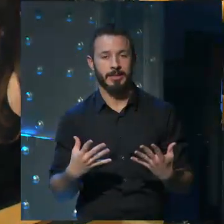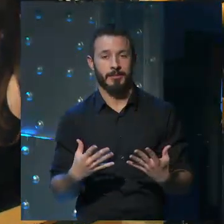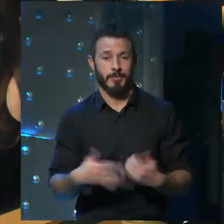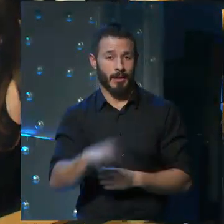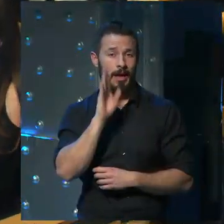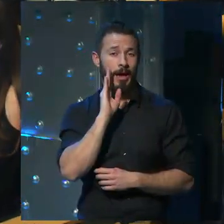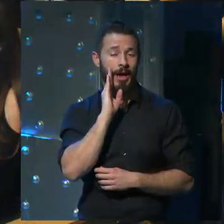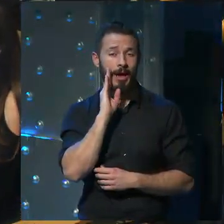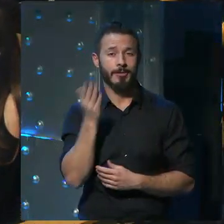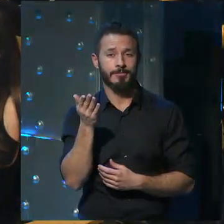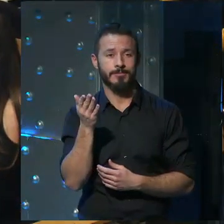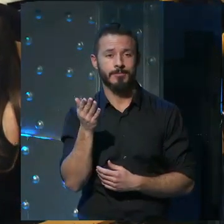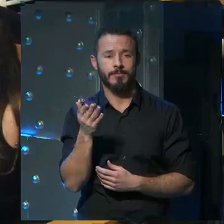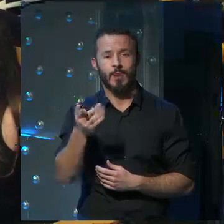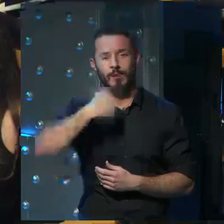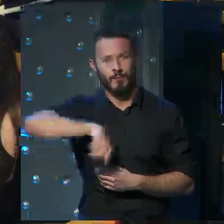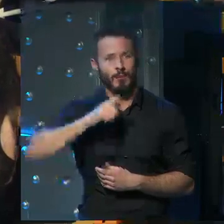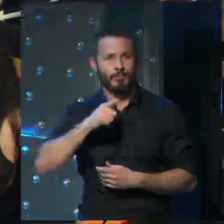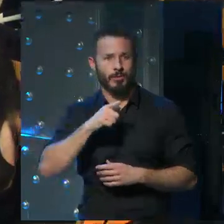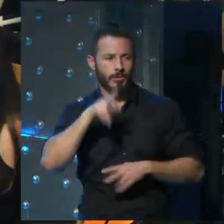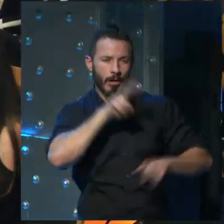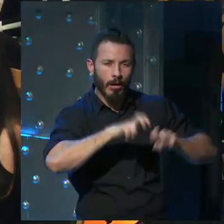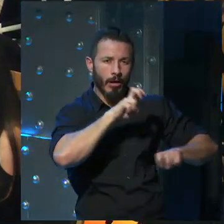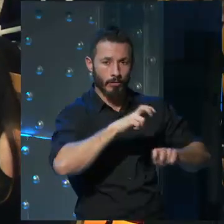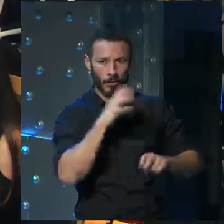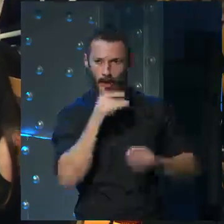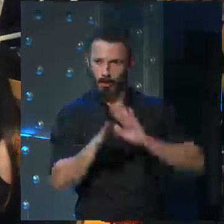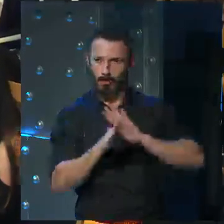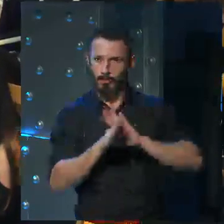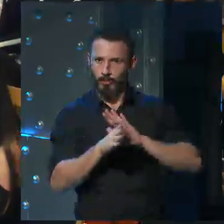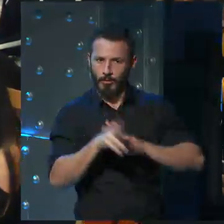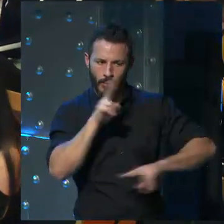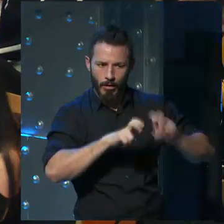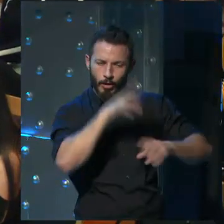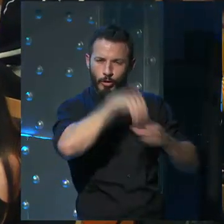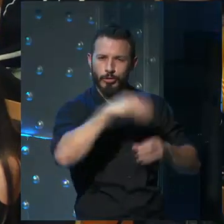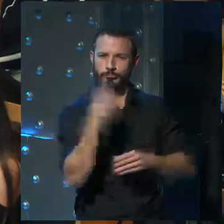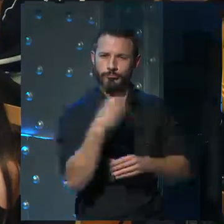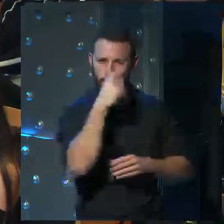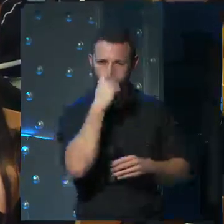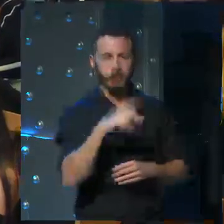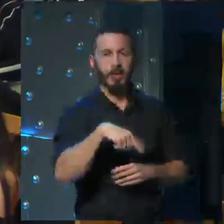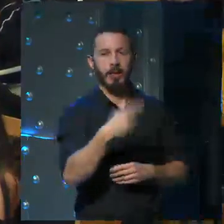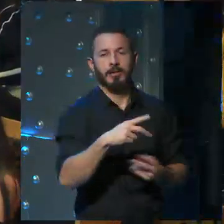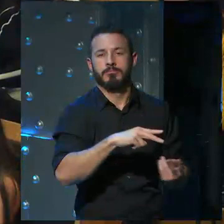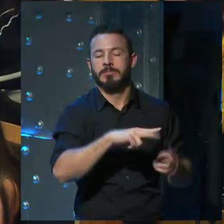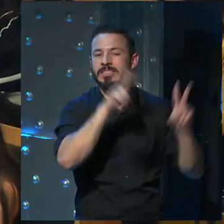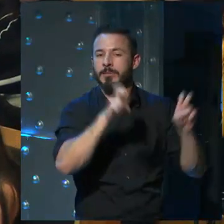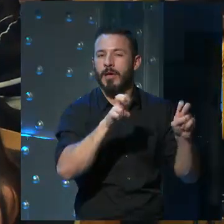al principio, estuvimos y seguimos buscando buenos contenidos de temas de transformación